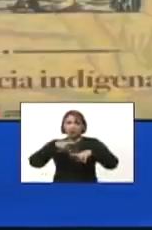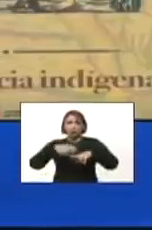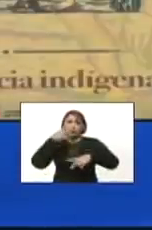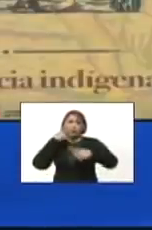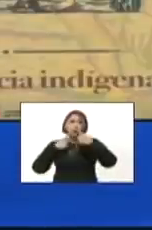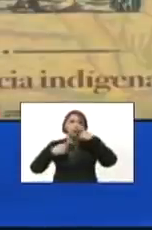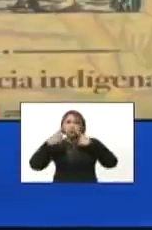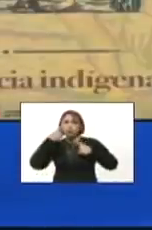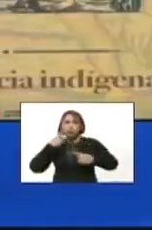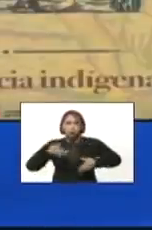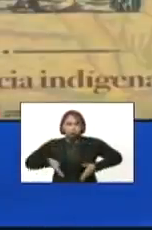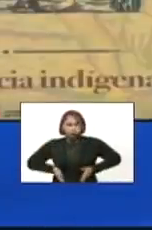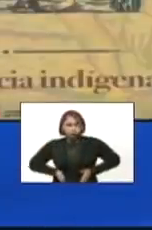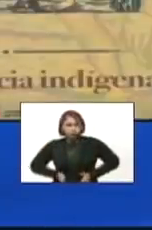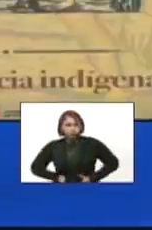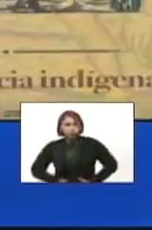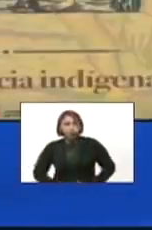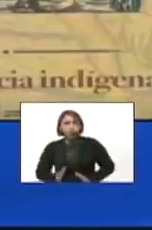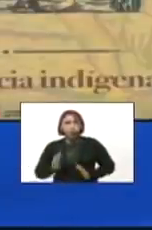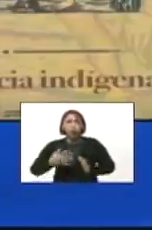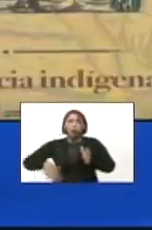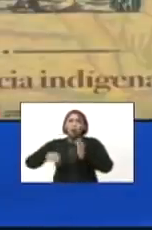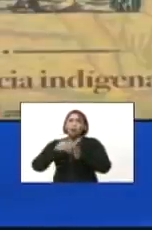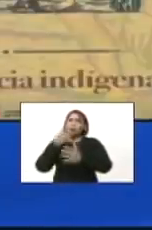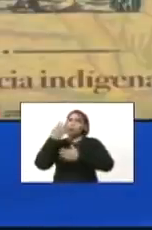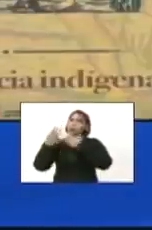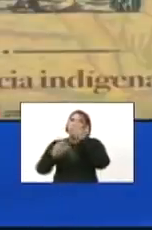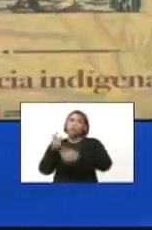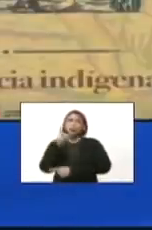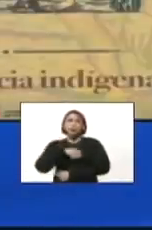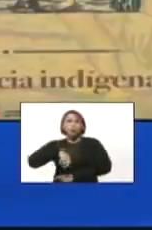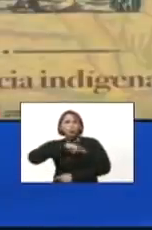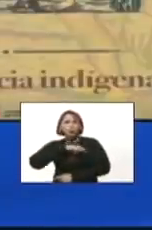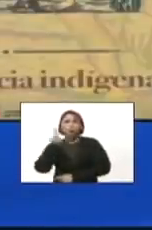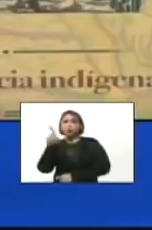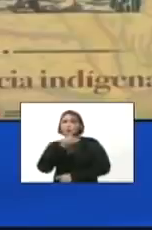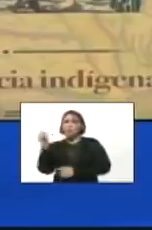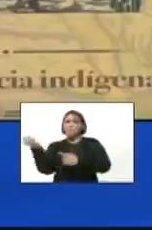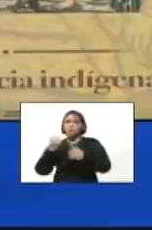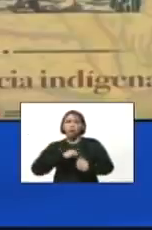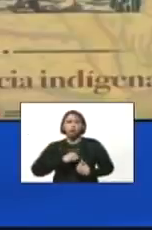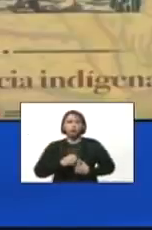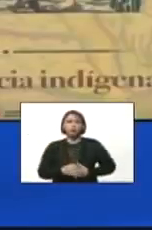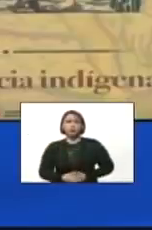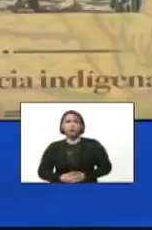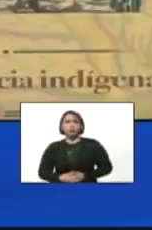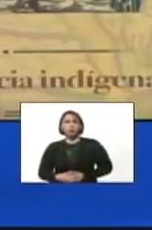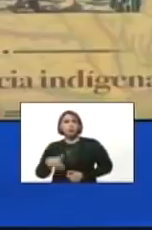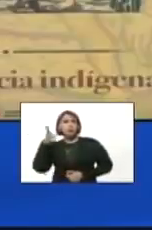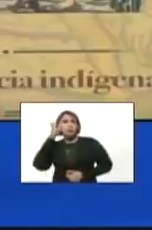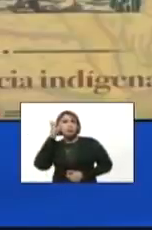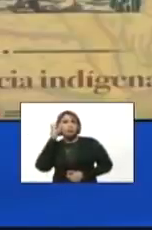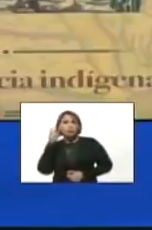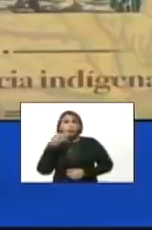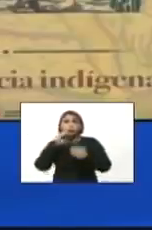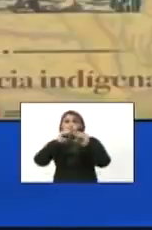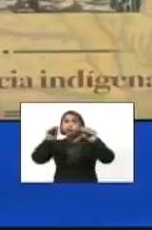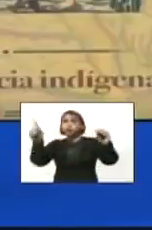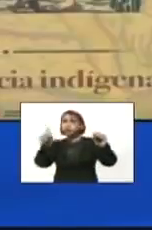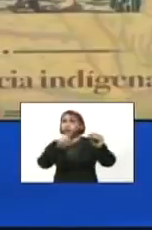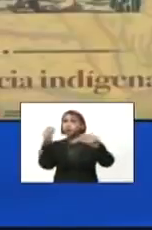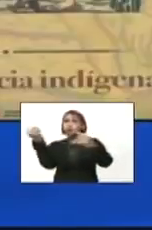se da su alumbramiento. Y él vuelve a gritar, ¡no hemos sido vencidos! oye, oigan, no hemos